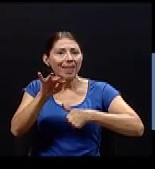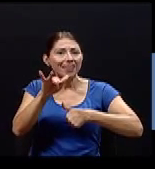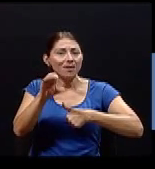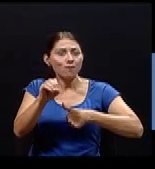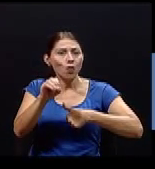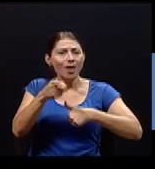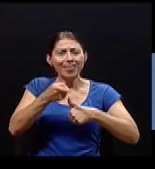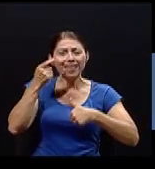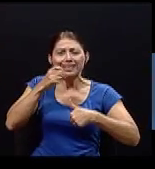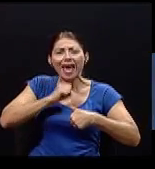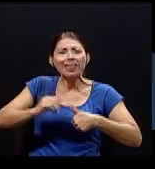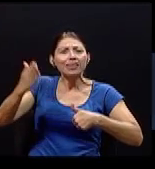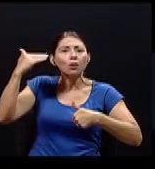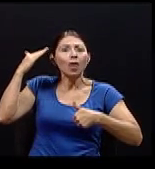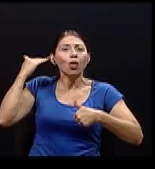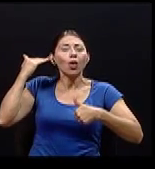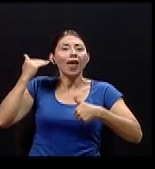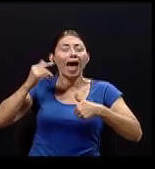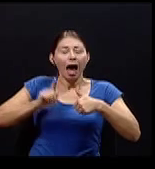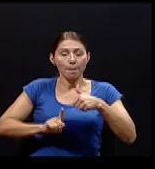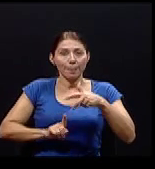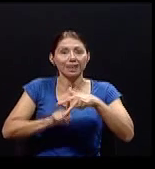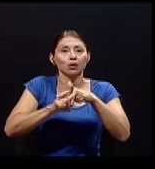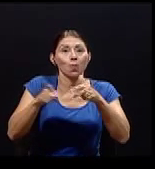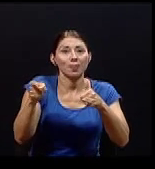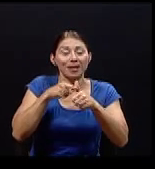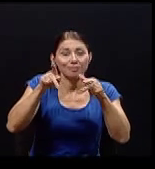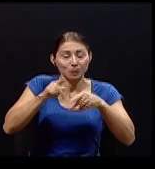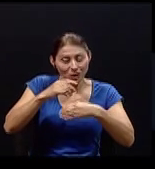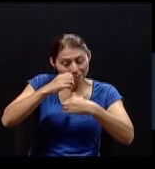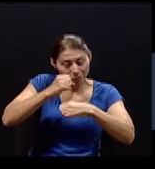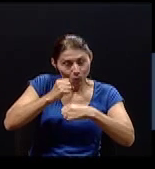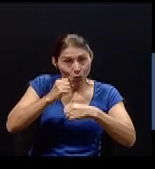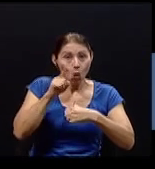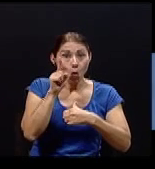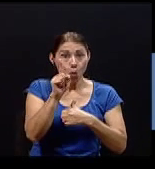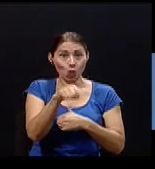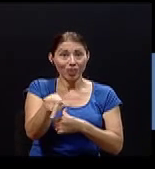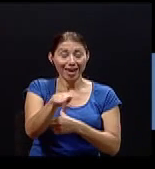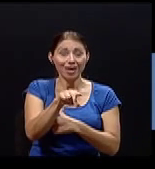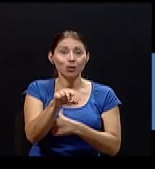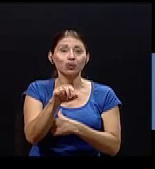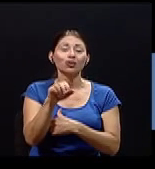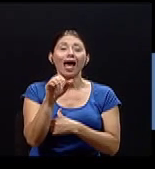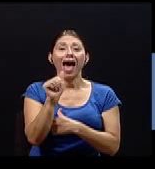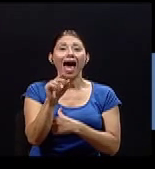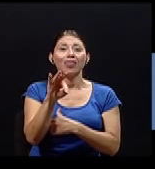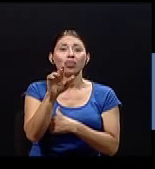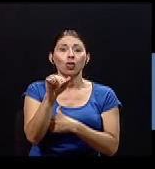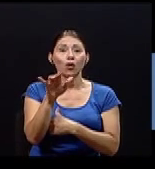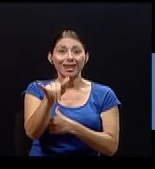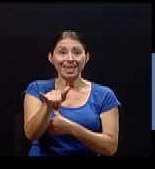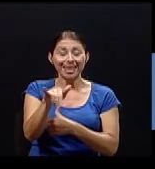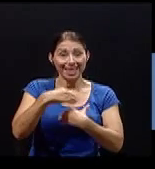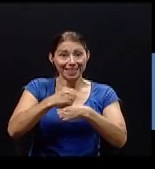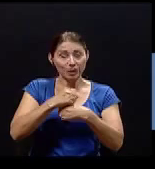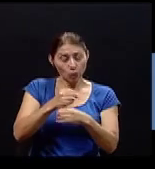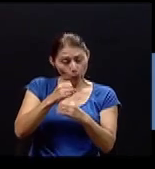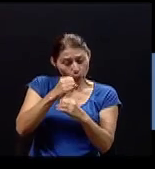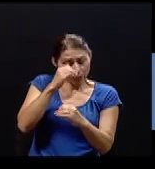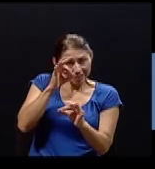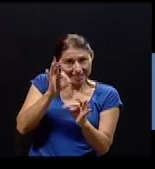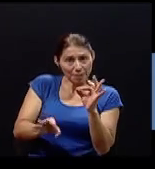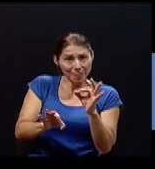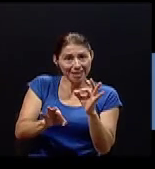la aparición de los primeros microscopistas. Uno de ellos, Anthony van Leeuwenhoek, diseñó y construyó microscopios simples e